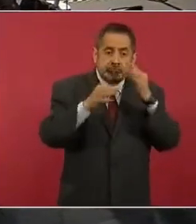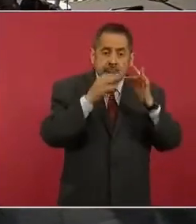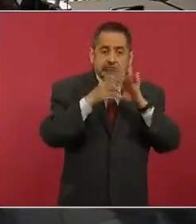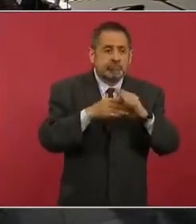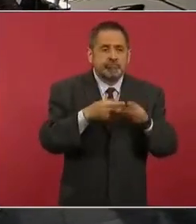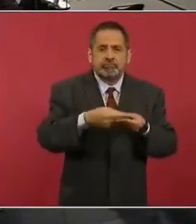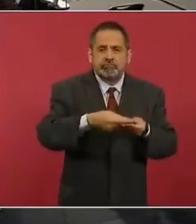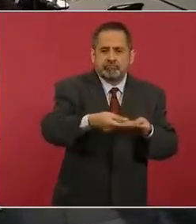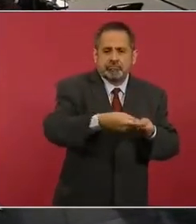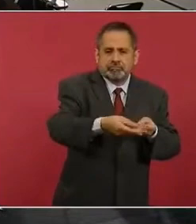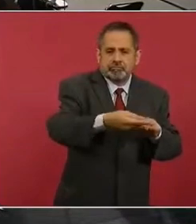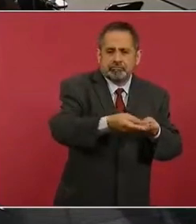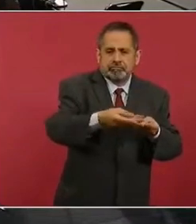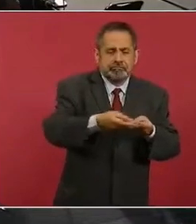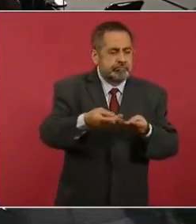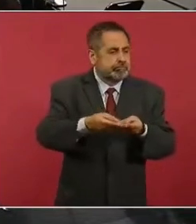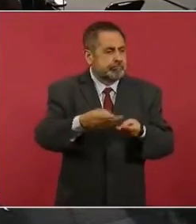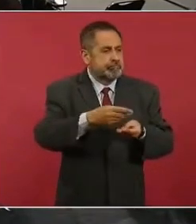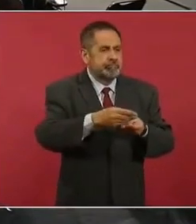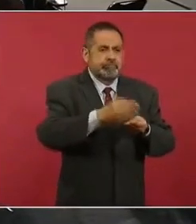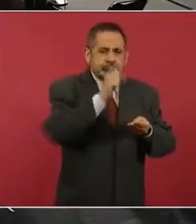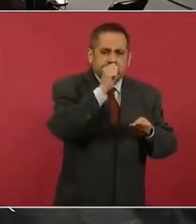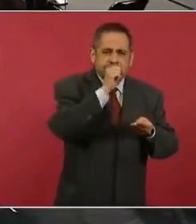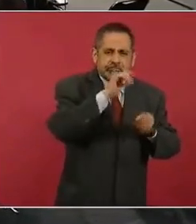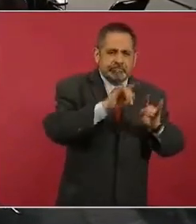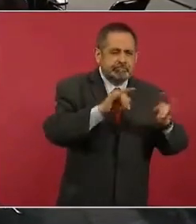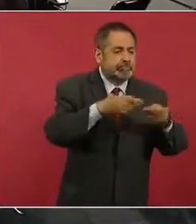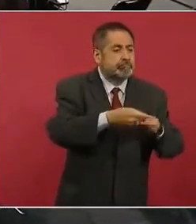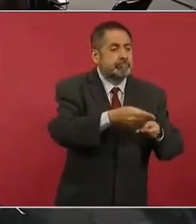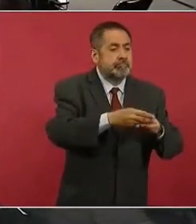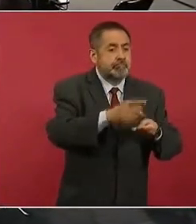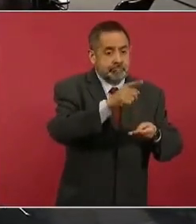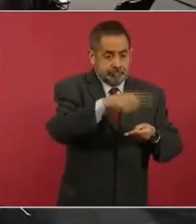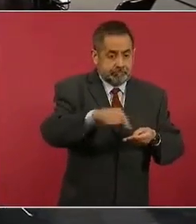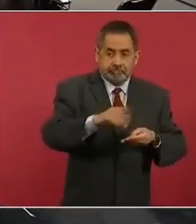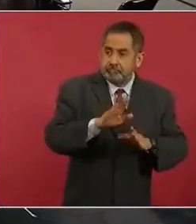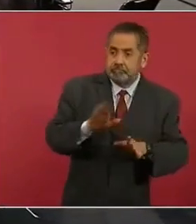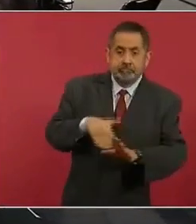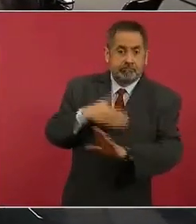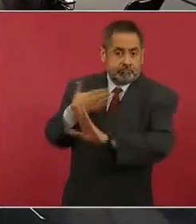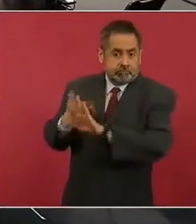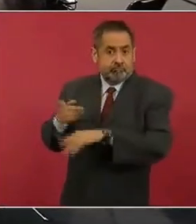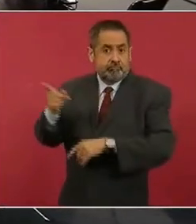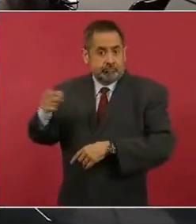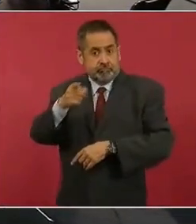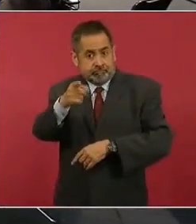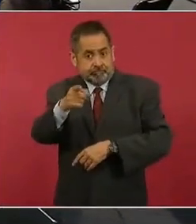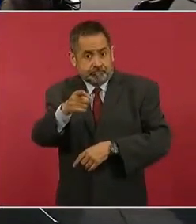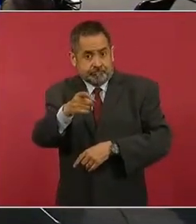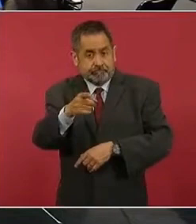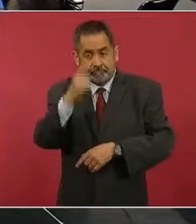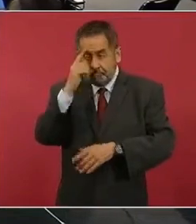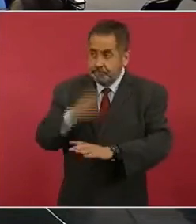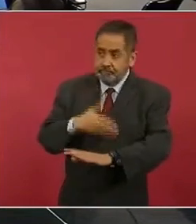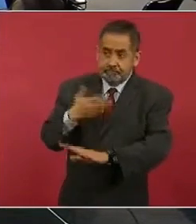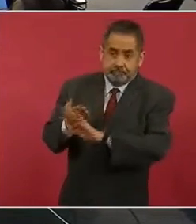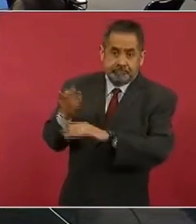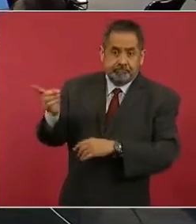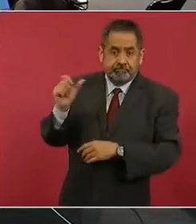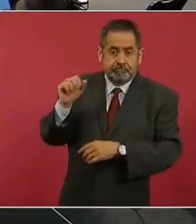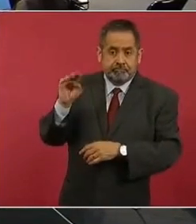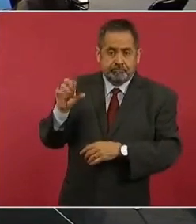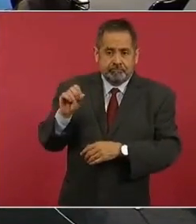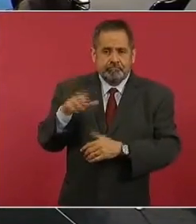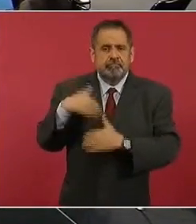tipo de panfleto, para atacar a su gobierno en términos de la consulta